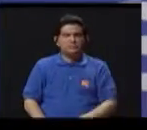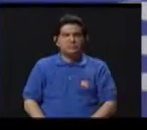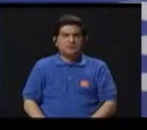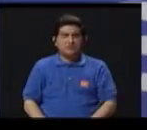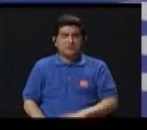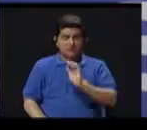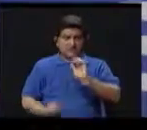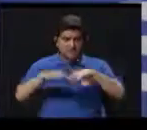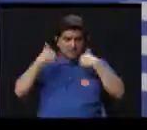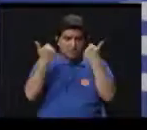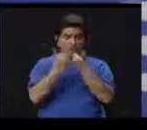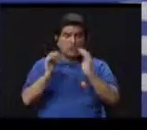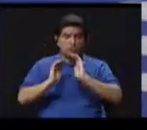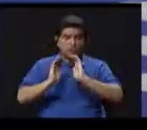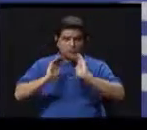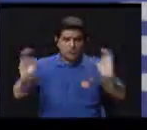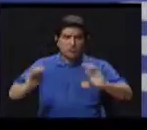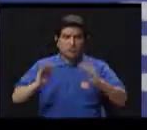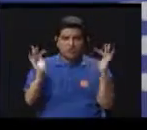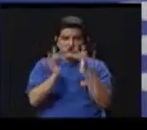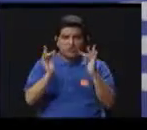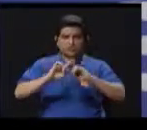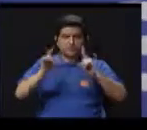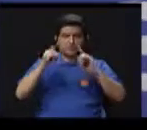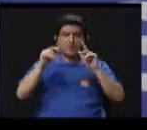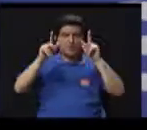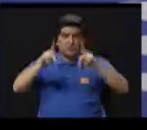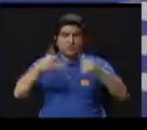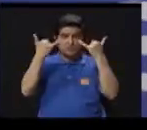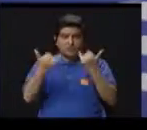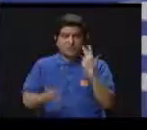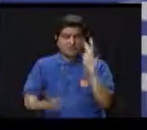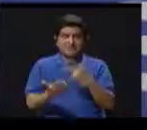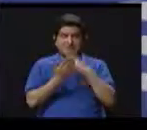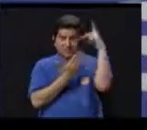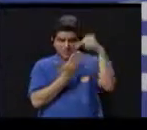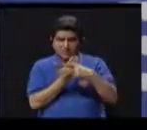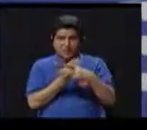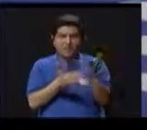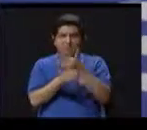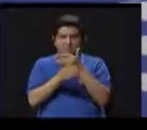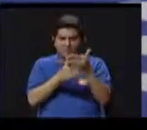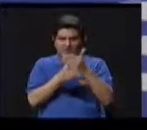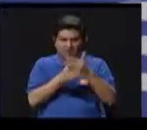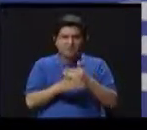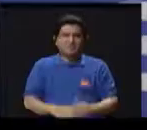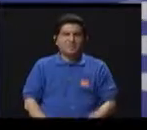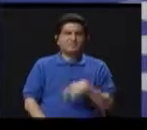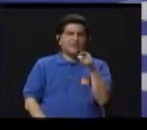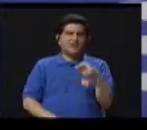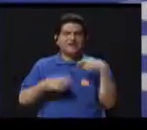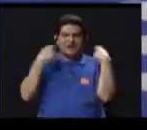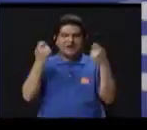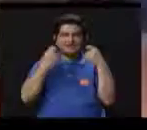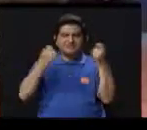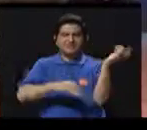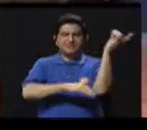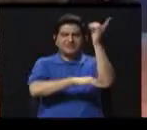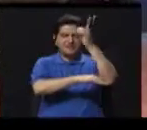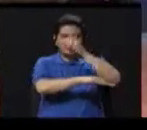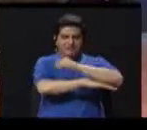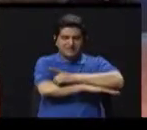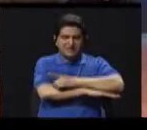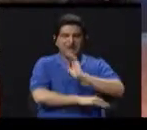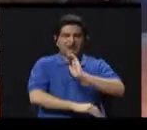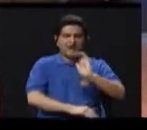acercaron a este grupo de niños, pero ya que los televidentes del lunes de Cinemateca los vieron y que compartimos esta celebración del Día del Niño y